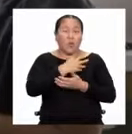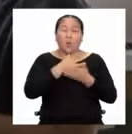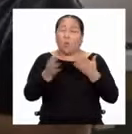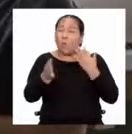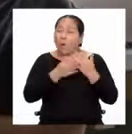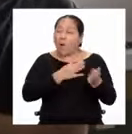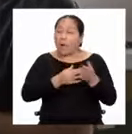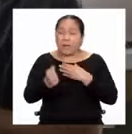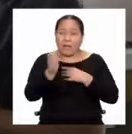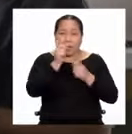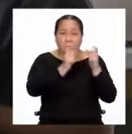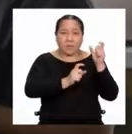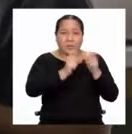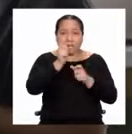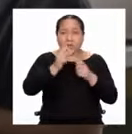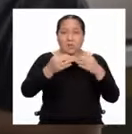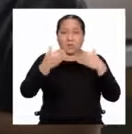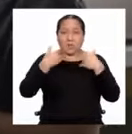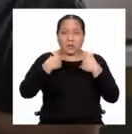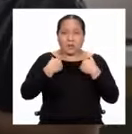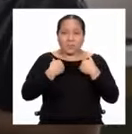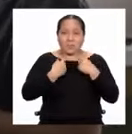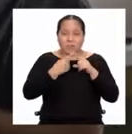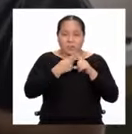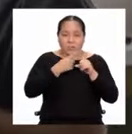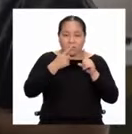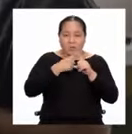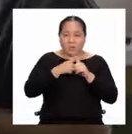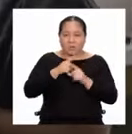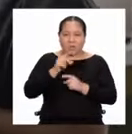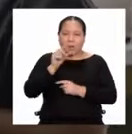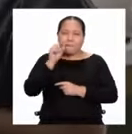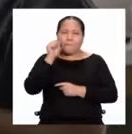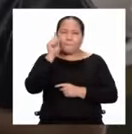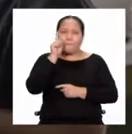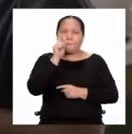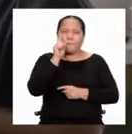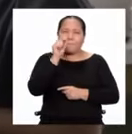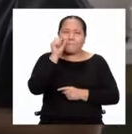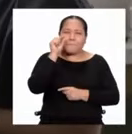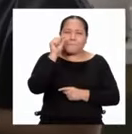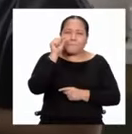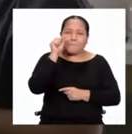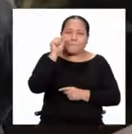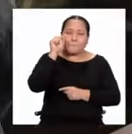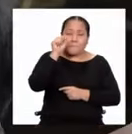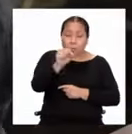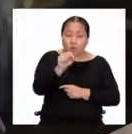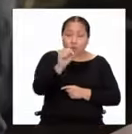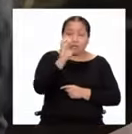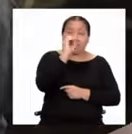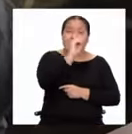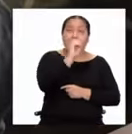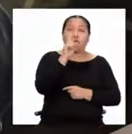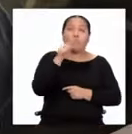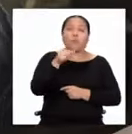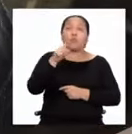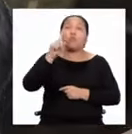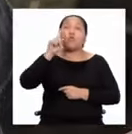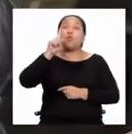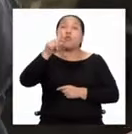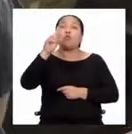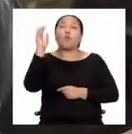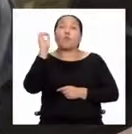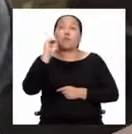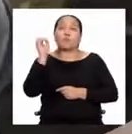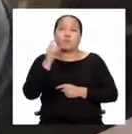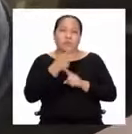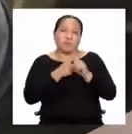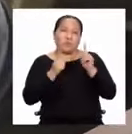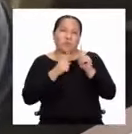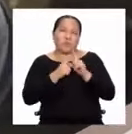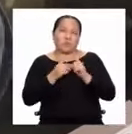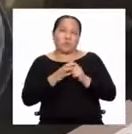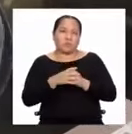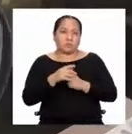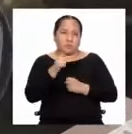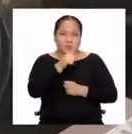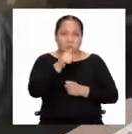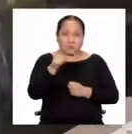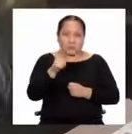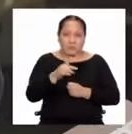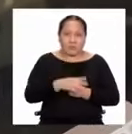geográfico tenemos una diferencia de 0.1%, que eso no es nada. Pues cada vez que vean a alguien en la calle, saben que